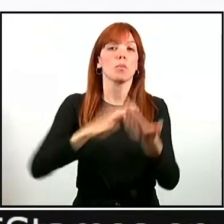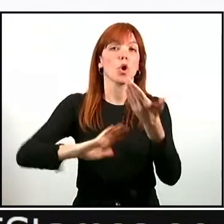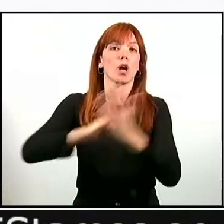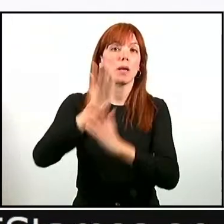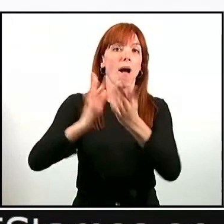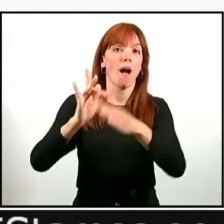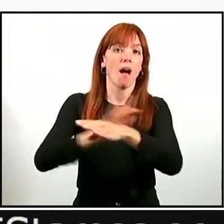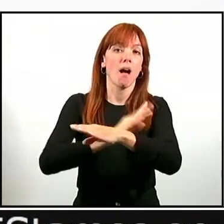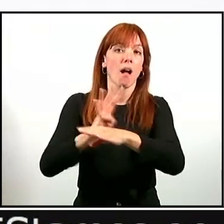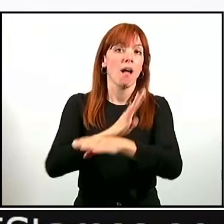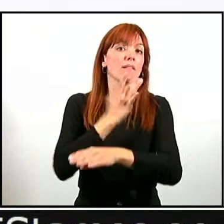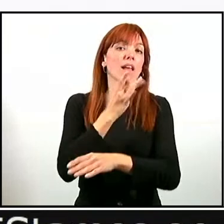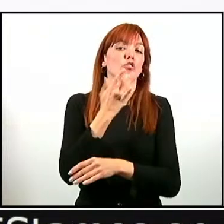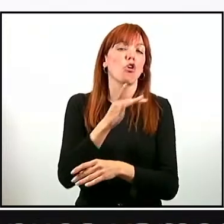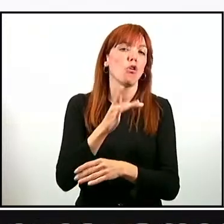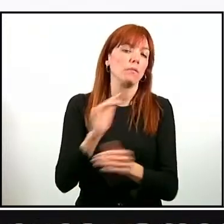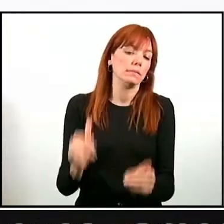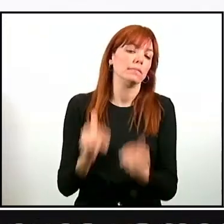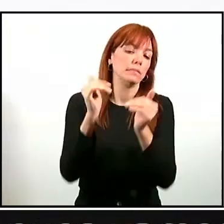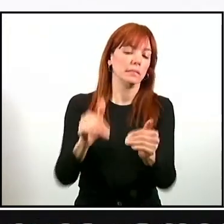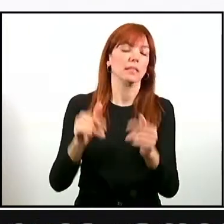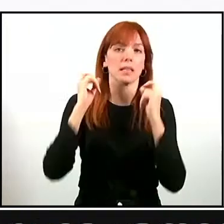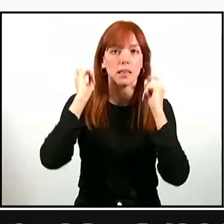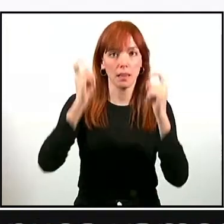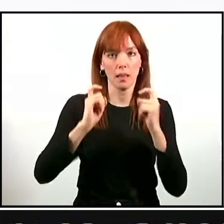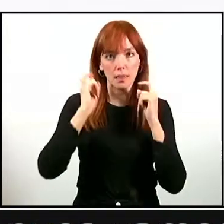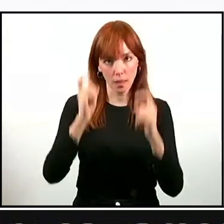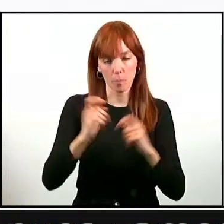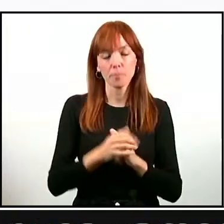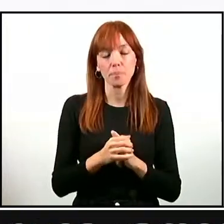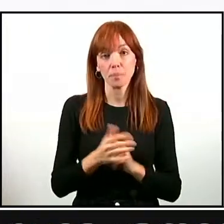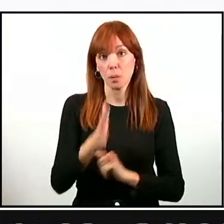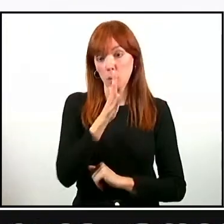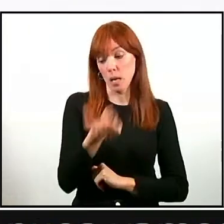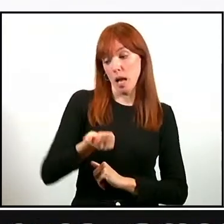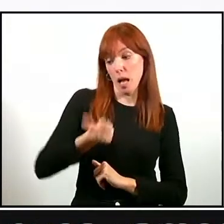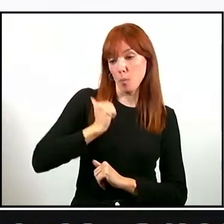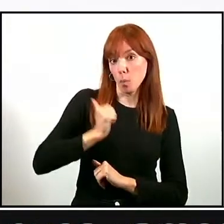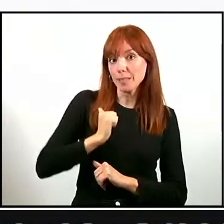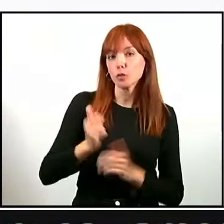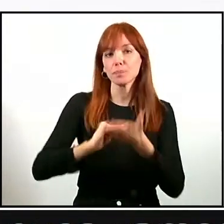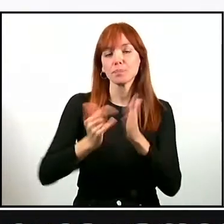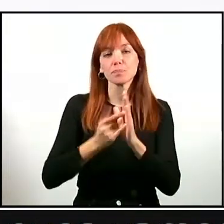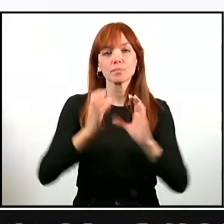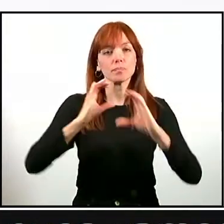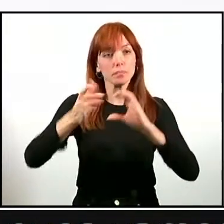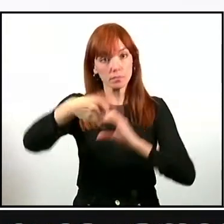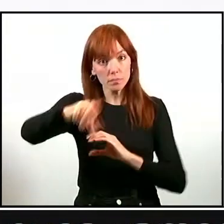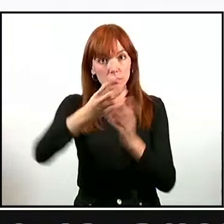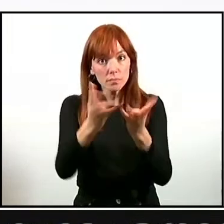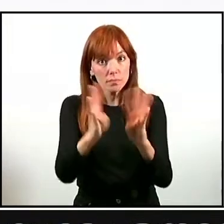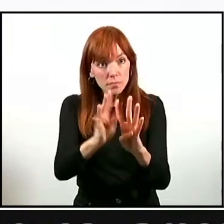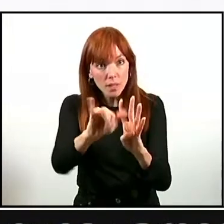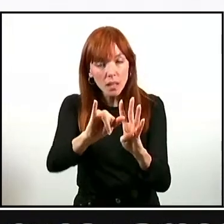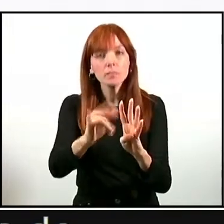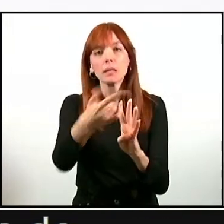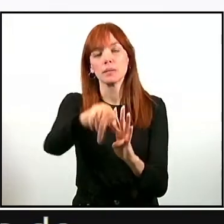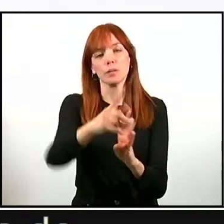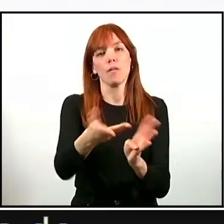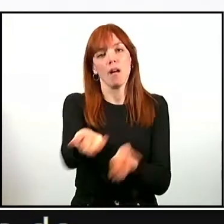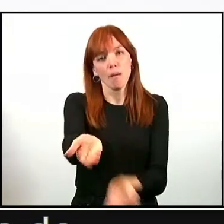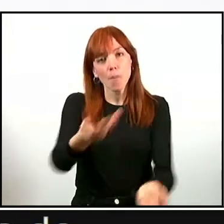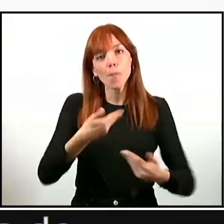rastrojos, pues vamos a intentar aplazarlas. Por eso aprovecho a los medios de comunicación para que también os suméis a